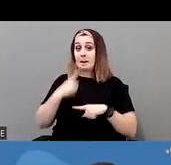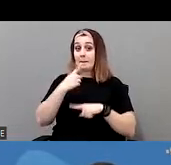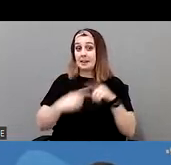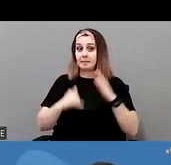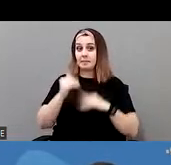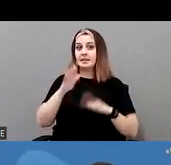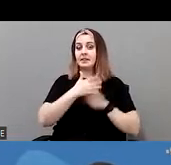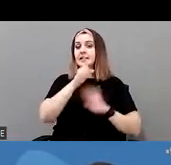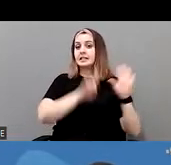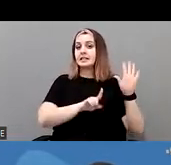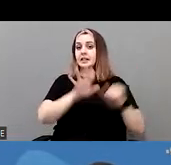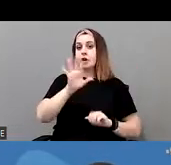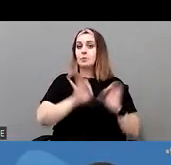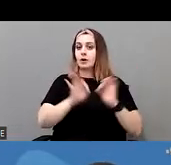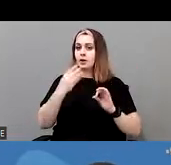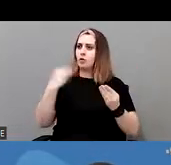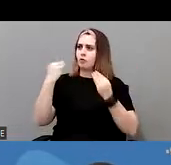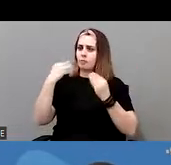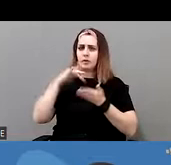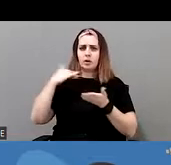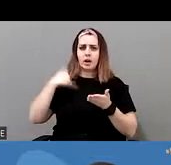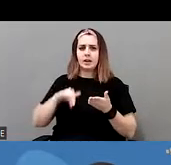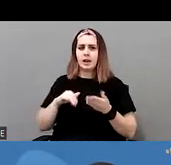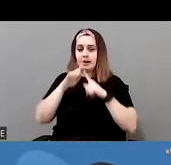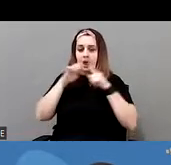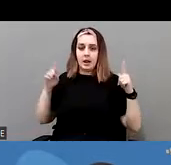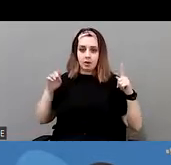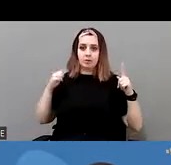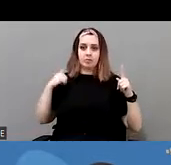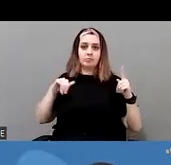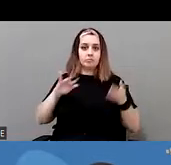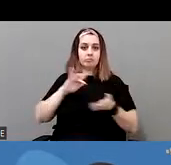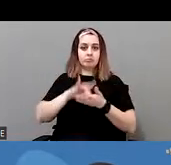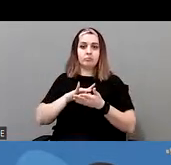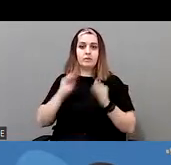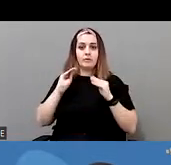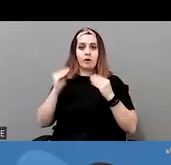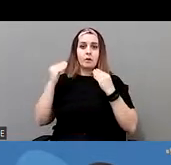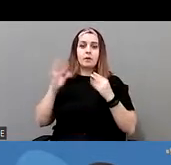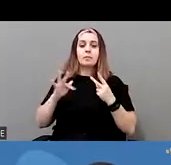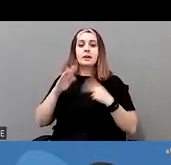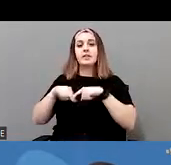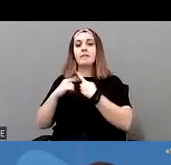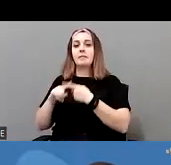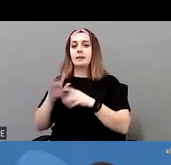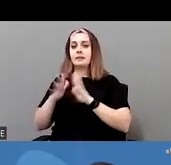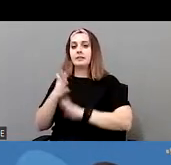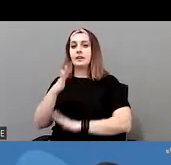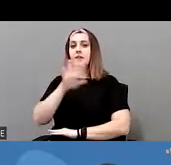recibido formación en sistemas de comunicación en el último año. Así como las familias,